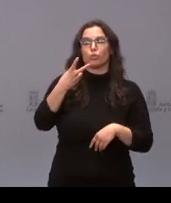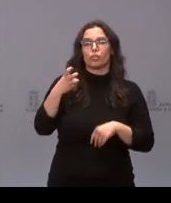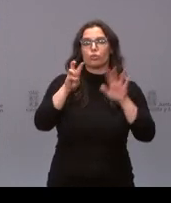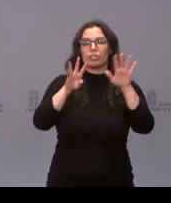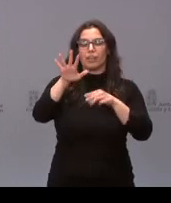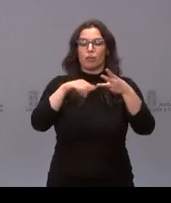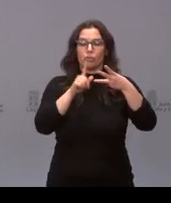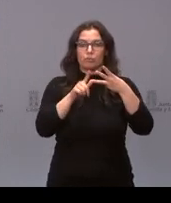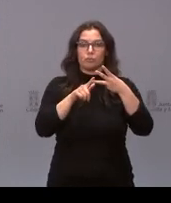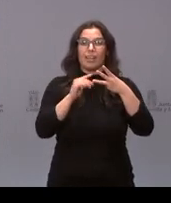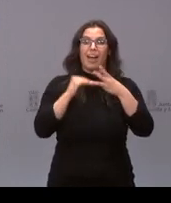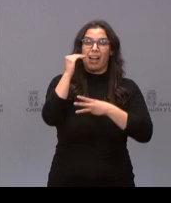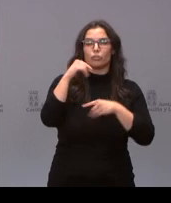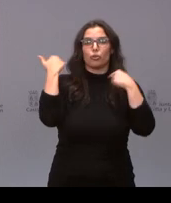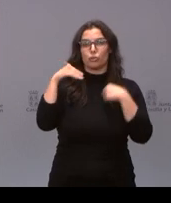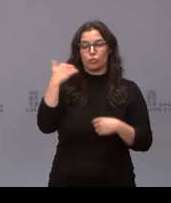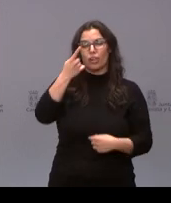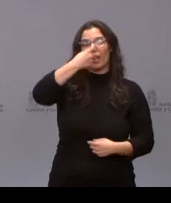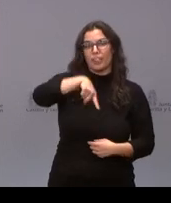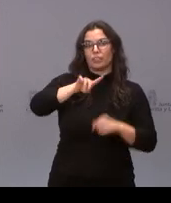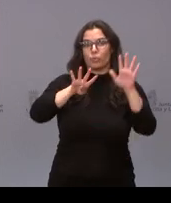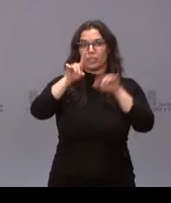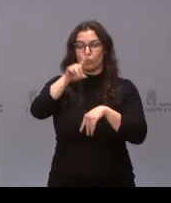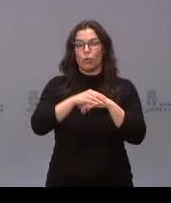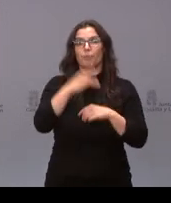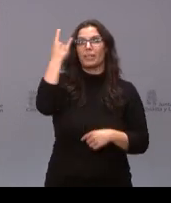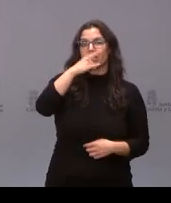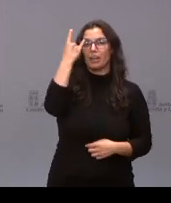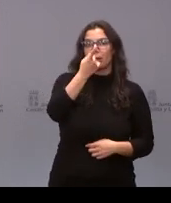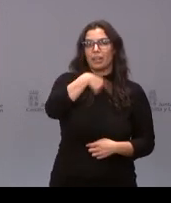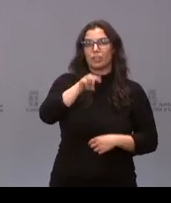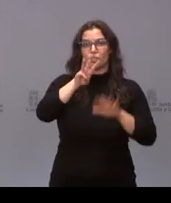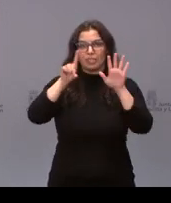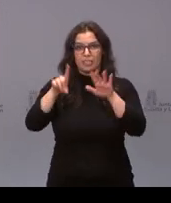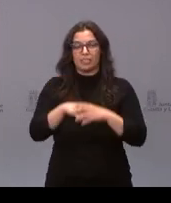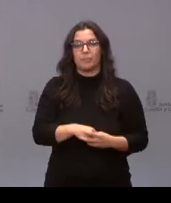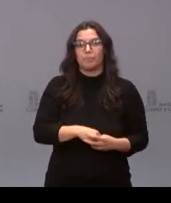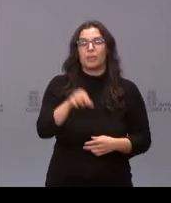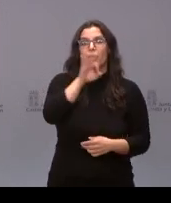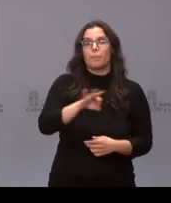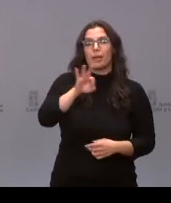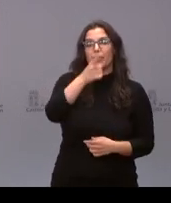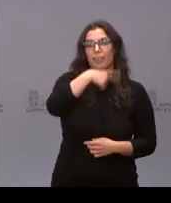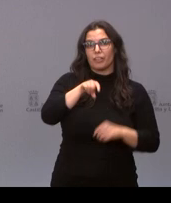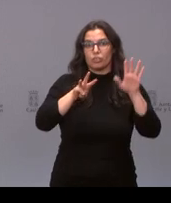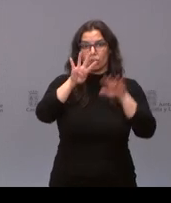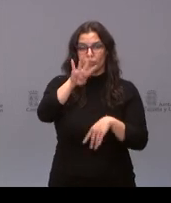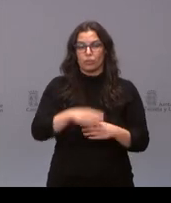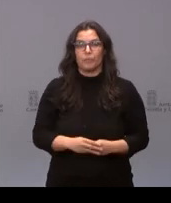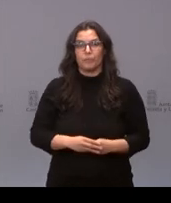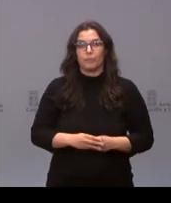el riesgo alto es soria con 191 salamanca 186 palencia 184